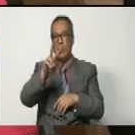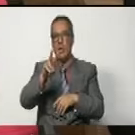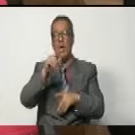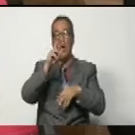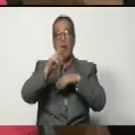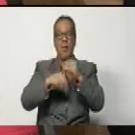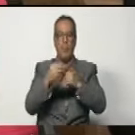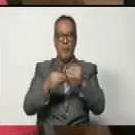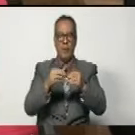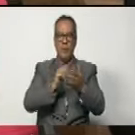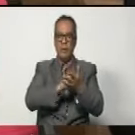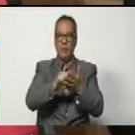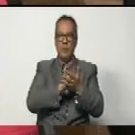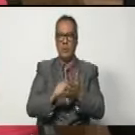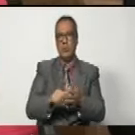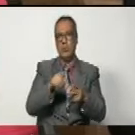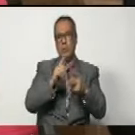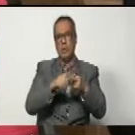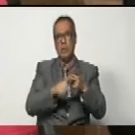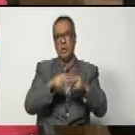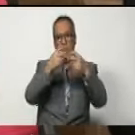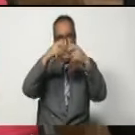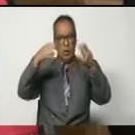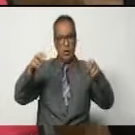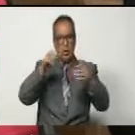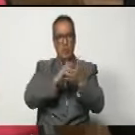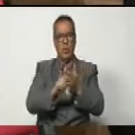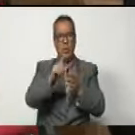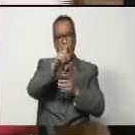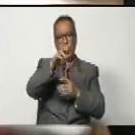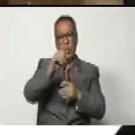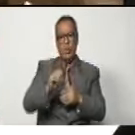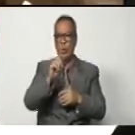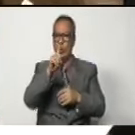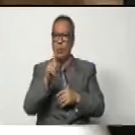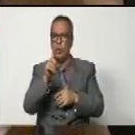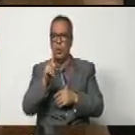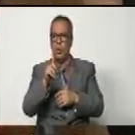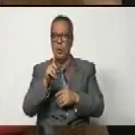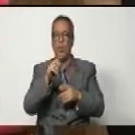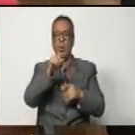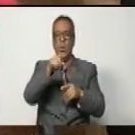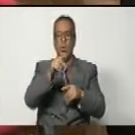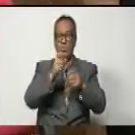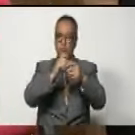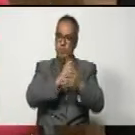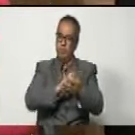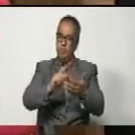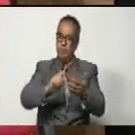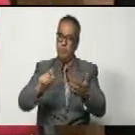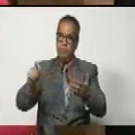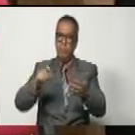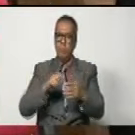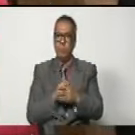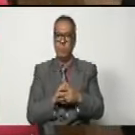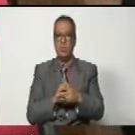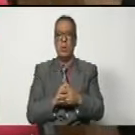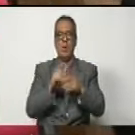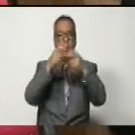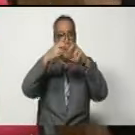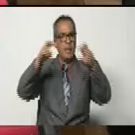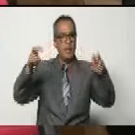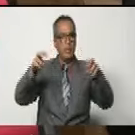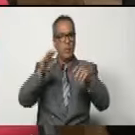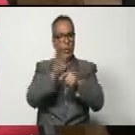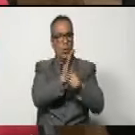sugiere aprobar sin modificación la denominación del epígrafe del artículo 101, el cual queda redactado en los siguientes términos.